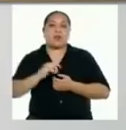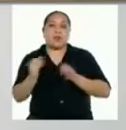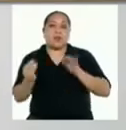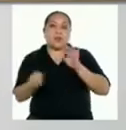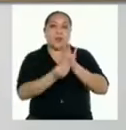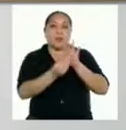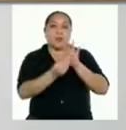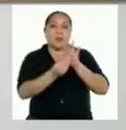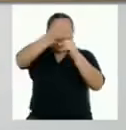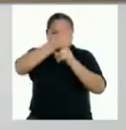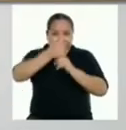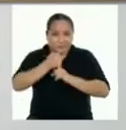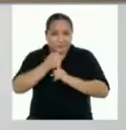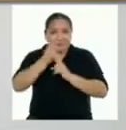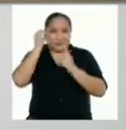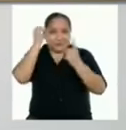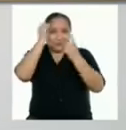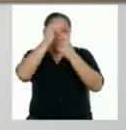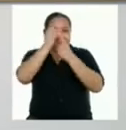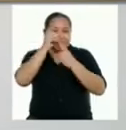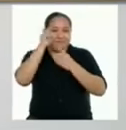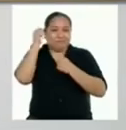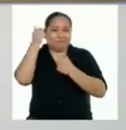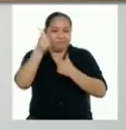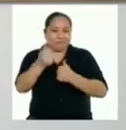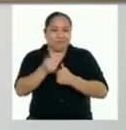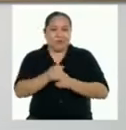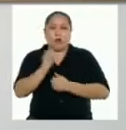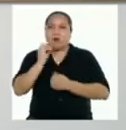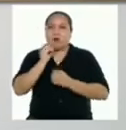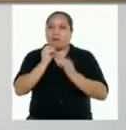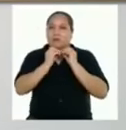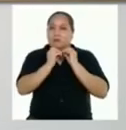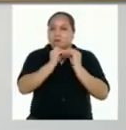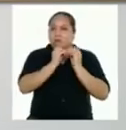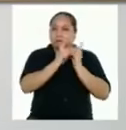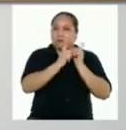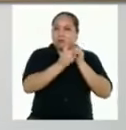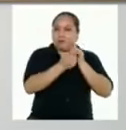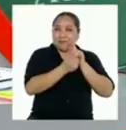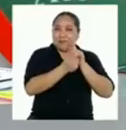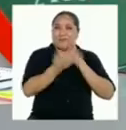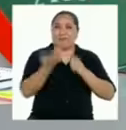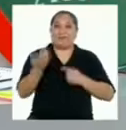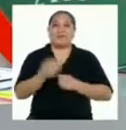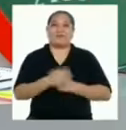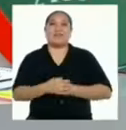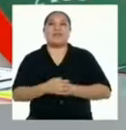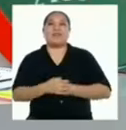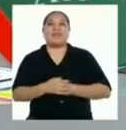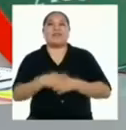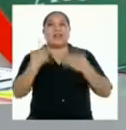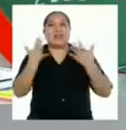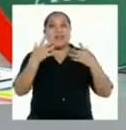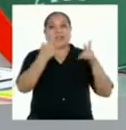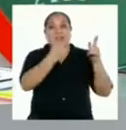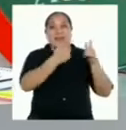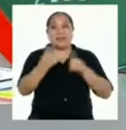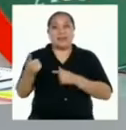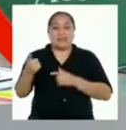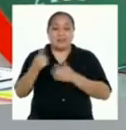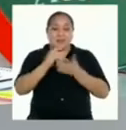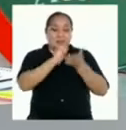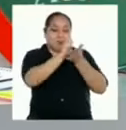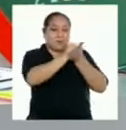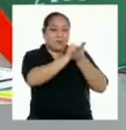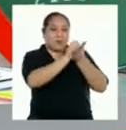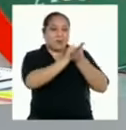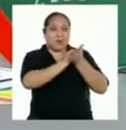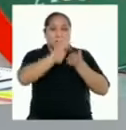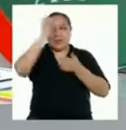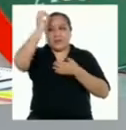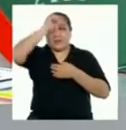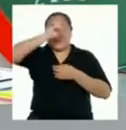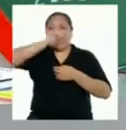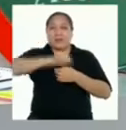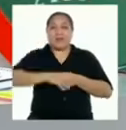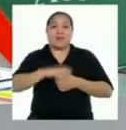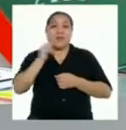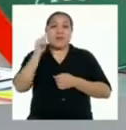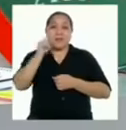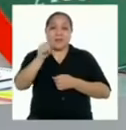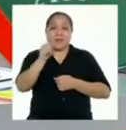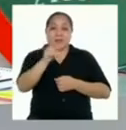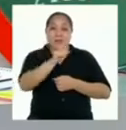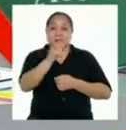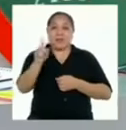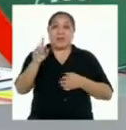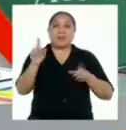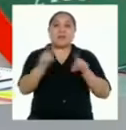su imagen al... O si deben hacer algunas modificaciones. Ahora yo ya tengo listo mi artículo de opinión. Para que ustedes